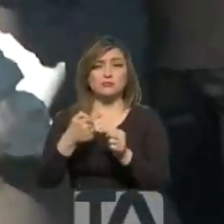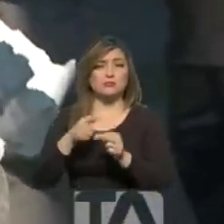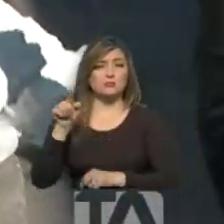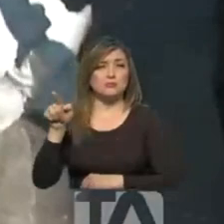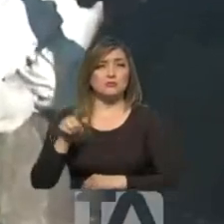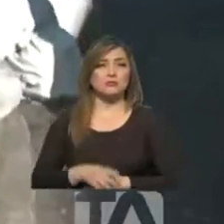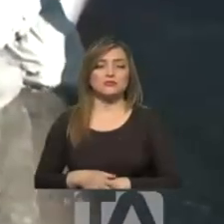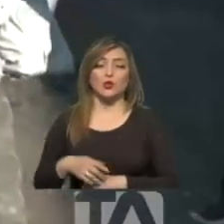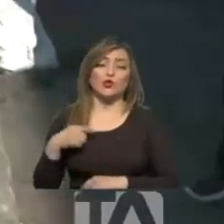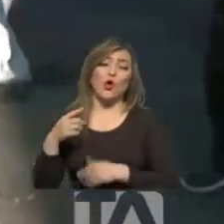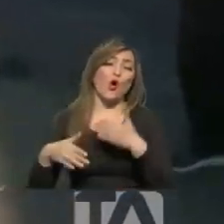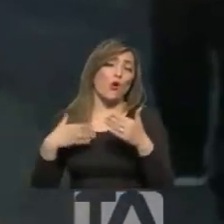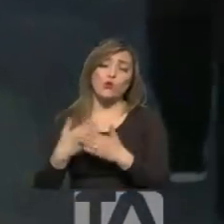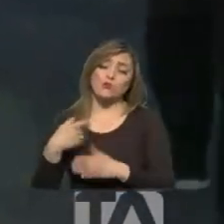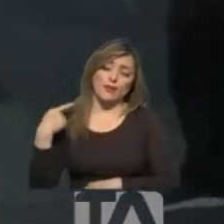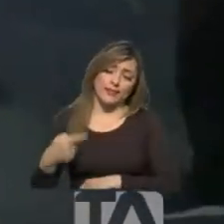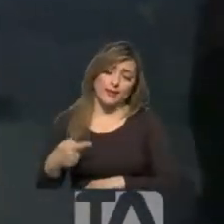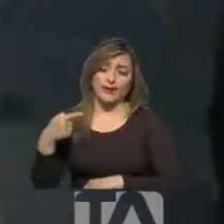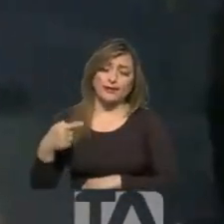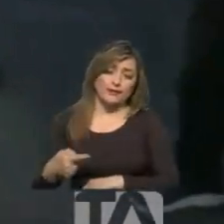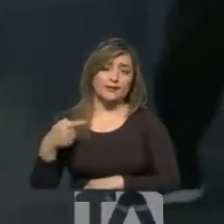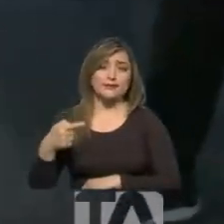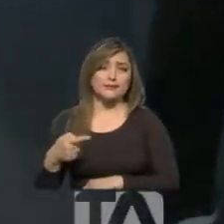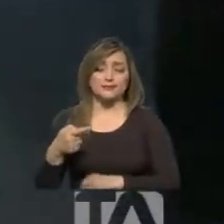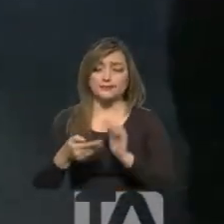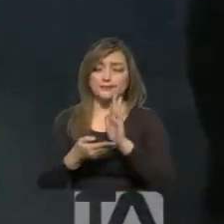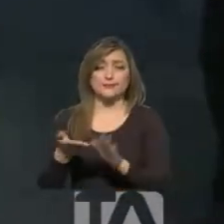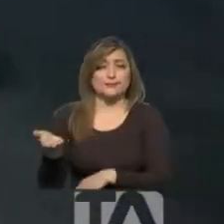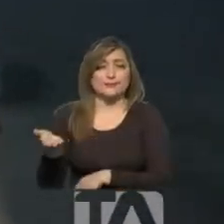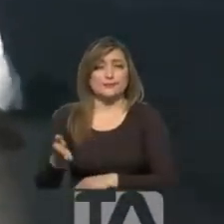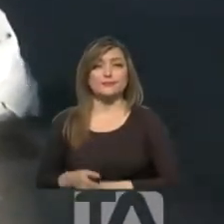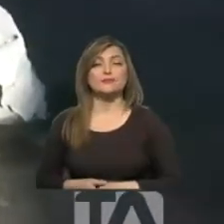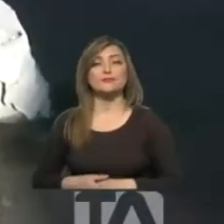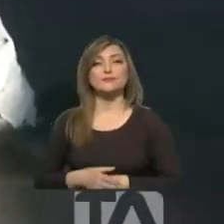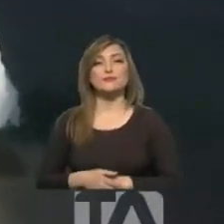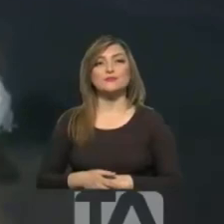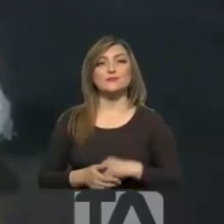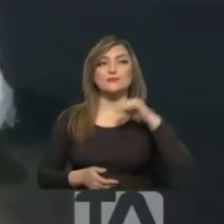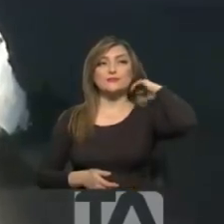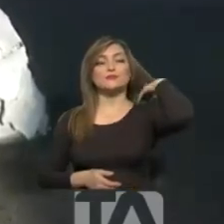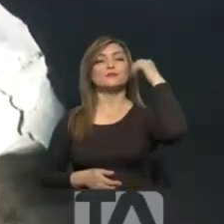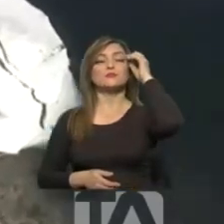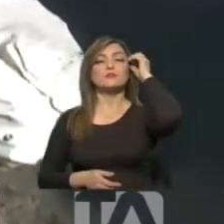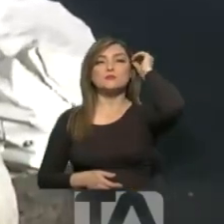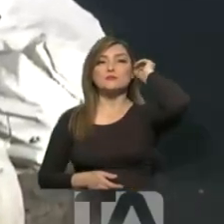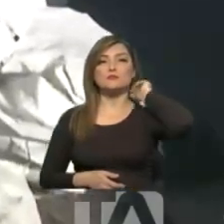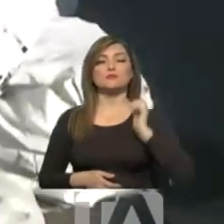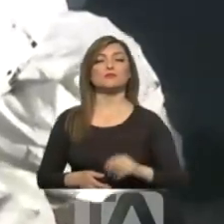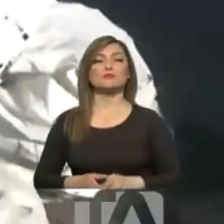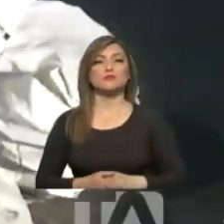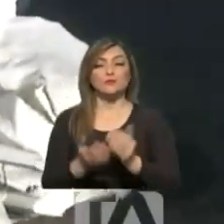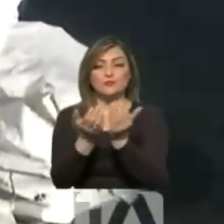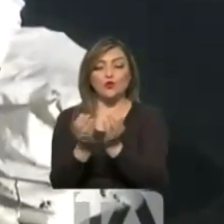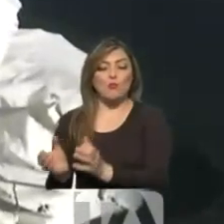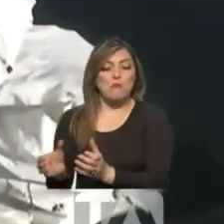y ocurre todos los días. Esta es una pequeña muestra de lo que está sucediendo en este sector, pues no solo botan basura,